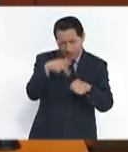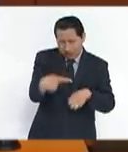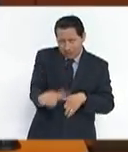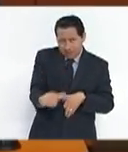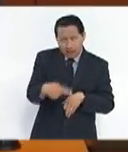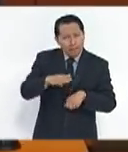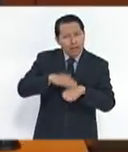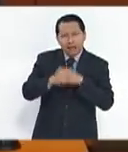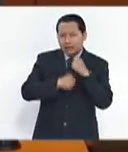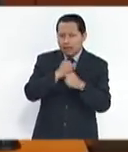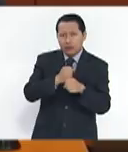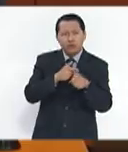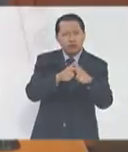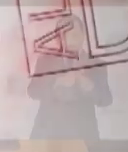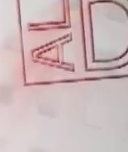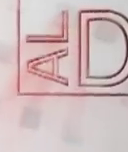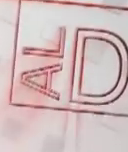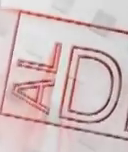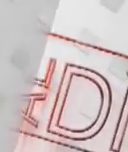años más.